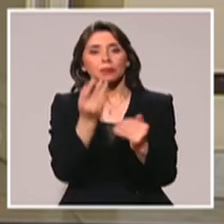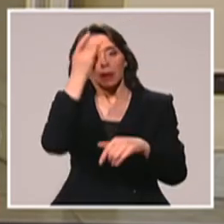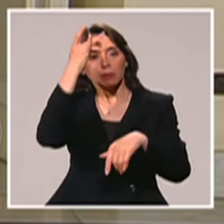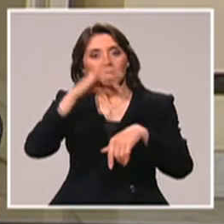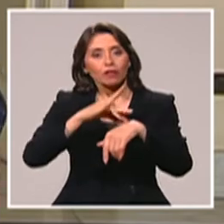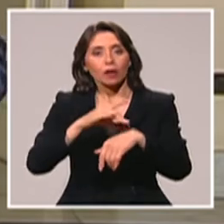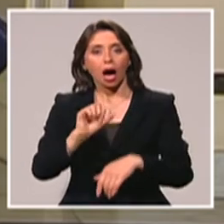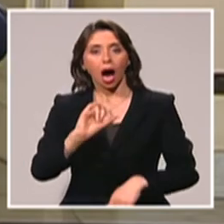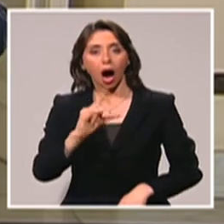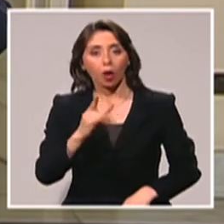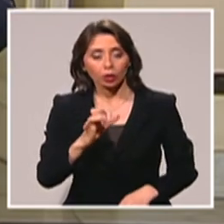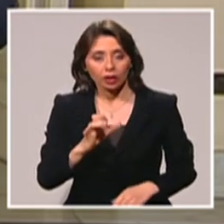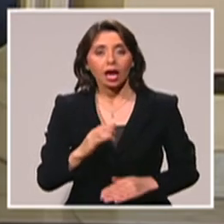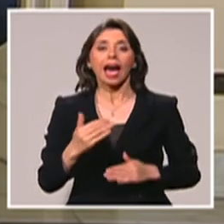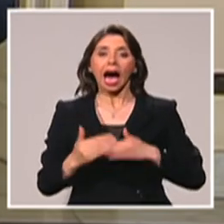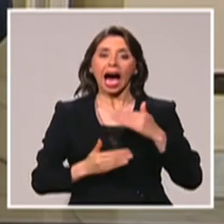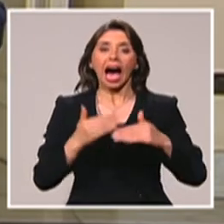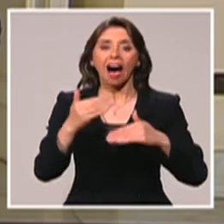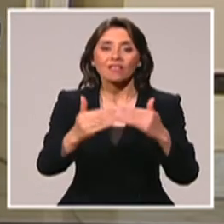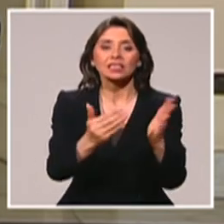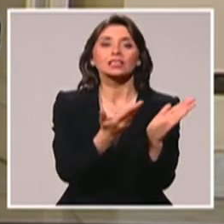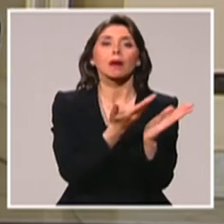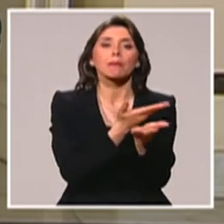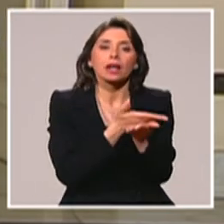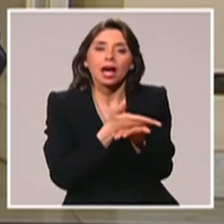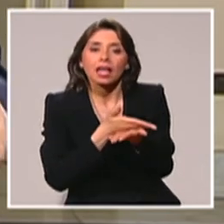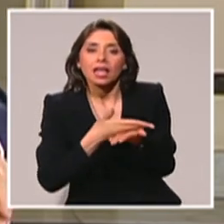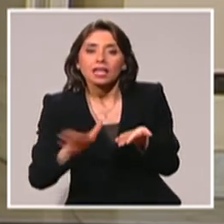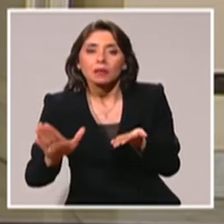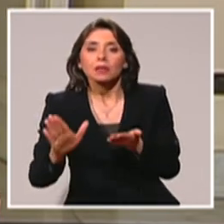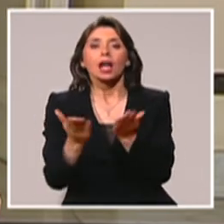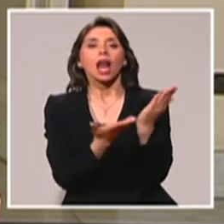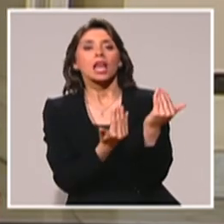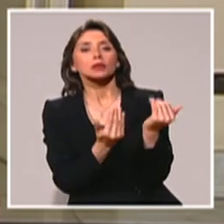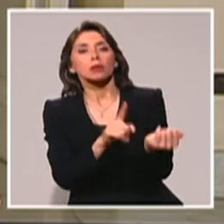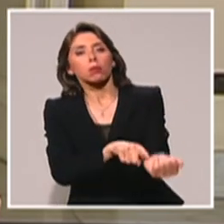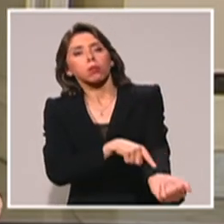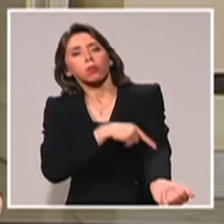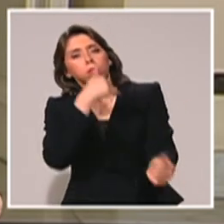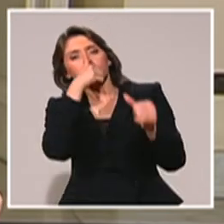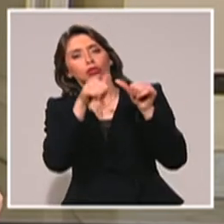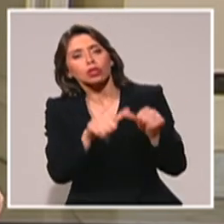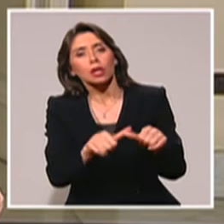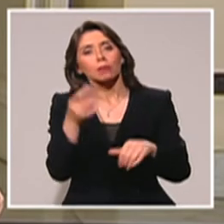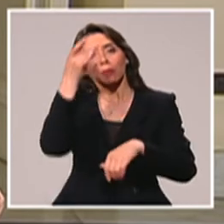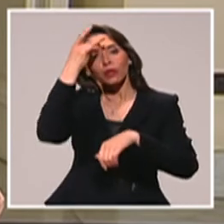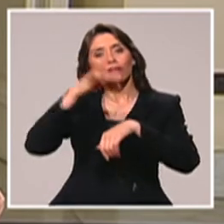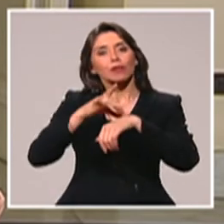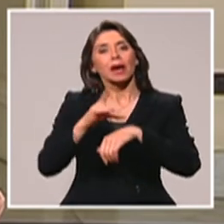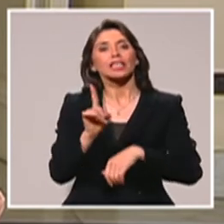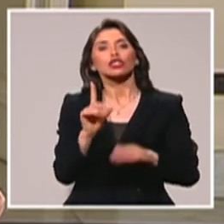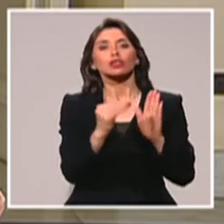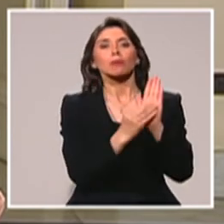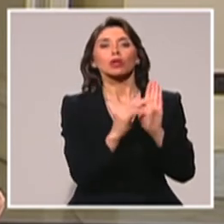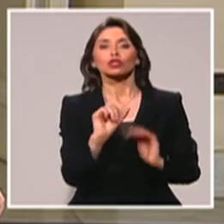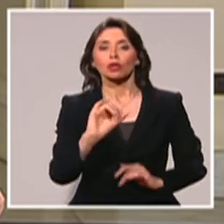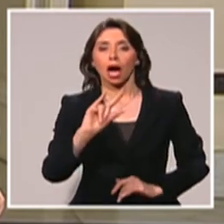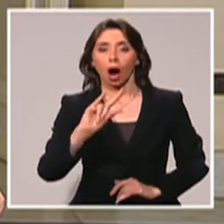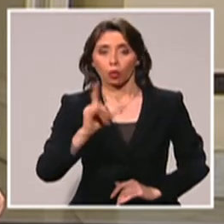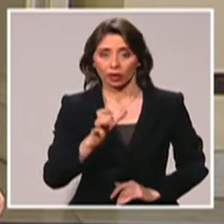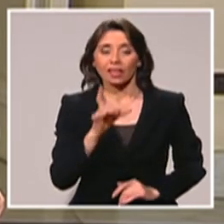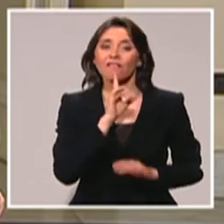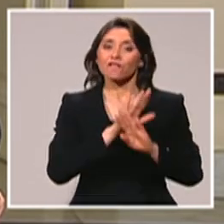auge y avanzar hacia la eliminación de las esperas prolongadas por enfermedades no auge y finalmente